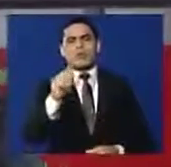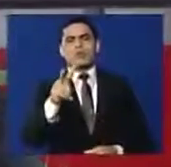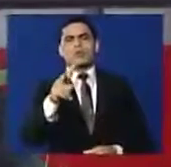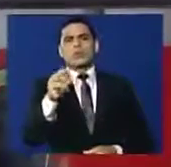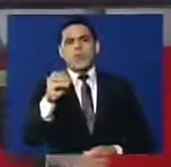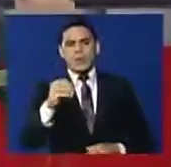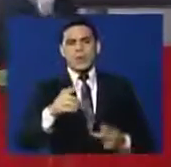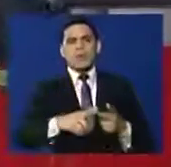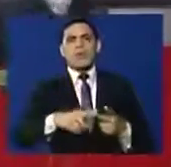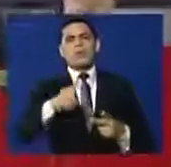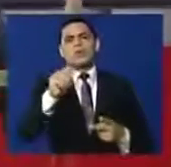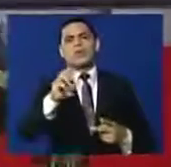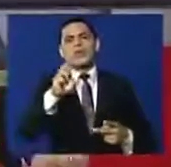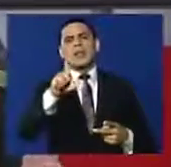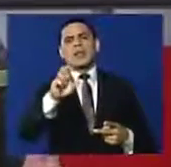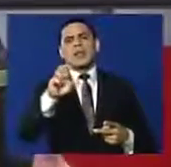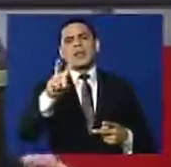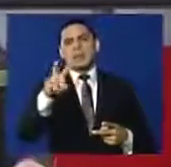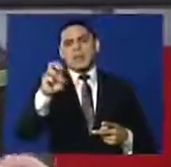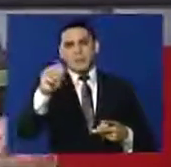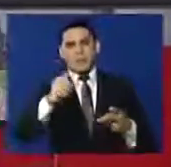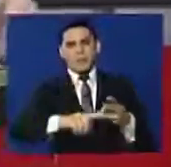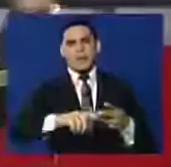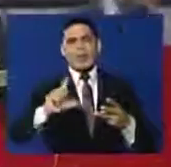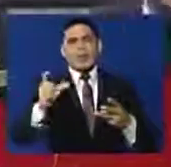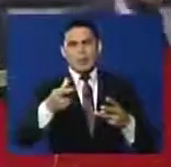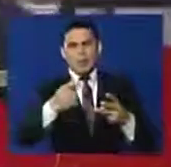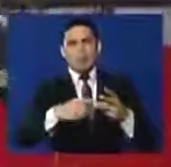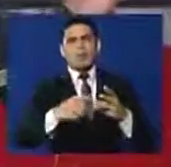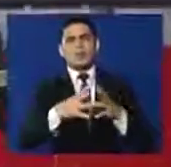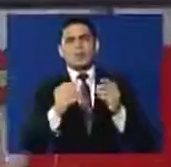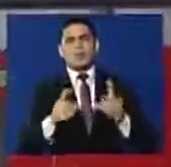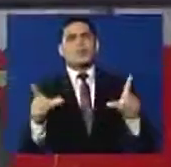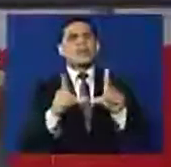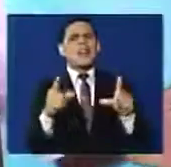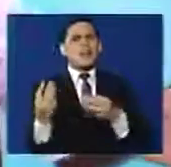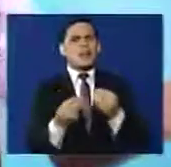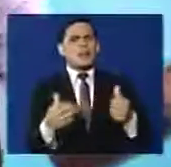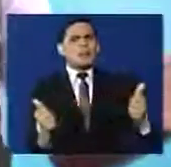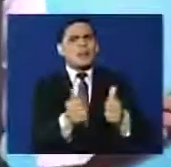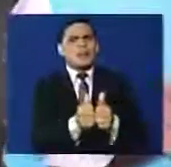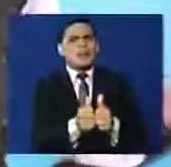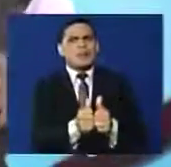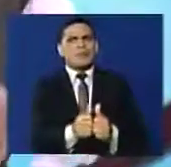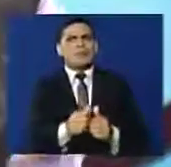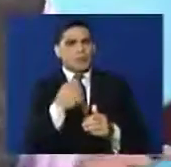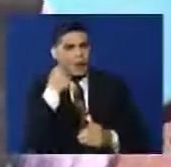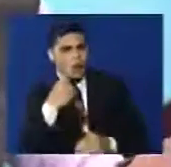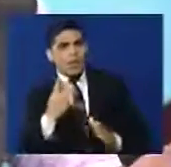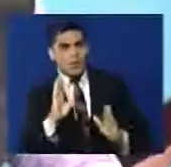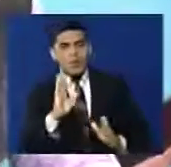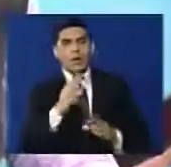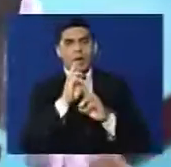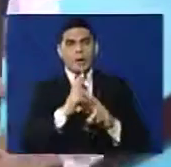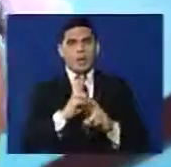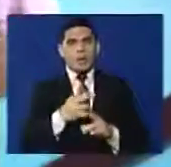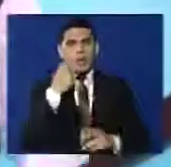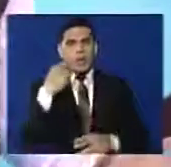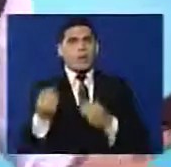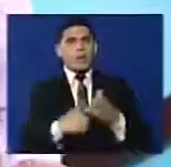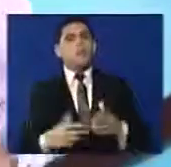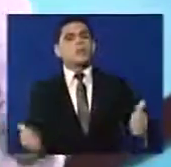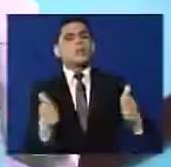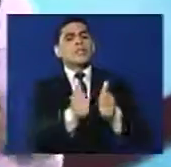gente de Televen, con la gente misma nueva de Globovisión. ¿Cómo ves tú ese acercamiento? Bueno, hay que ver cuál es el resultado de ese acercamiento. Y me